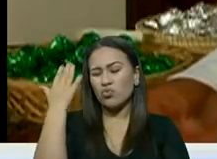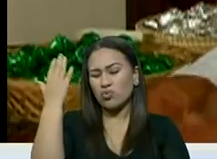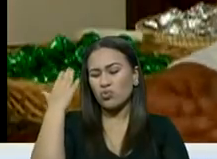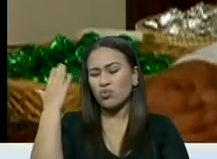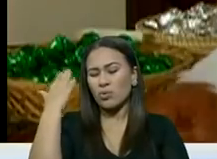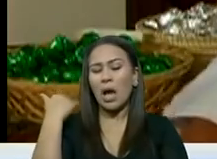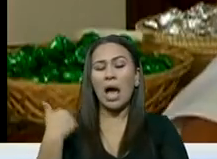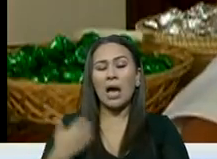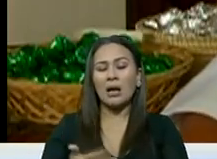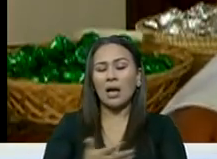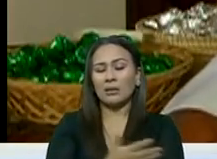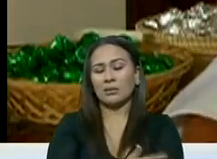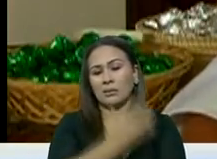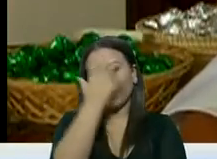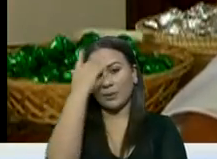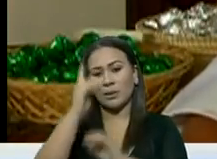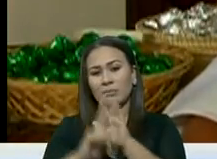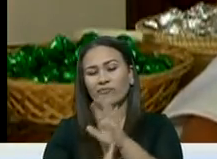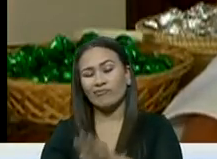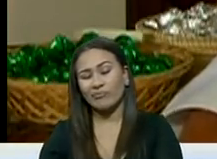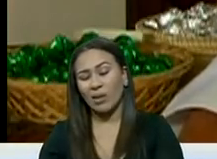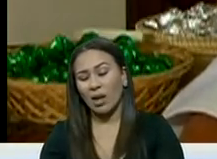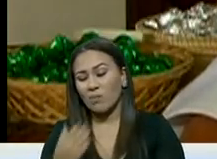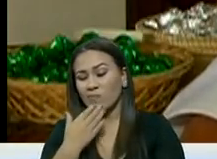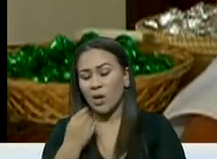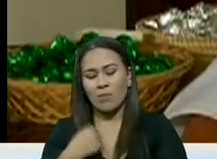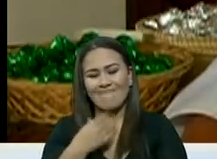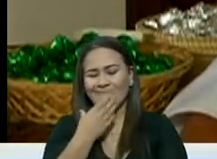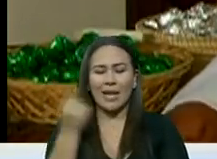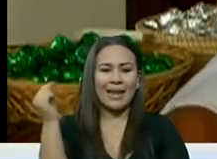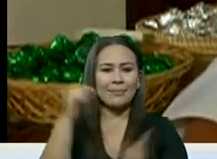esta mística de la gente de emprender, de buscar siempre